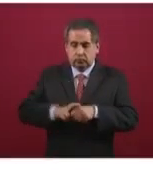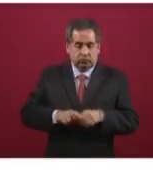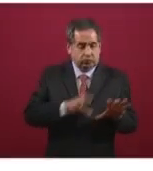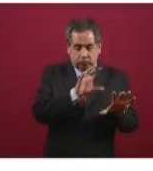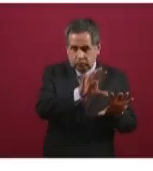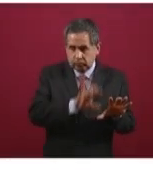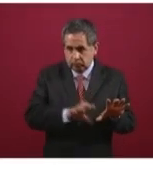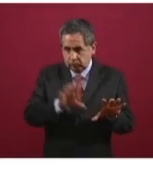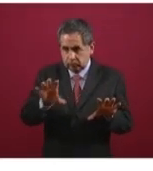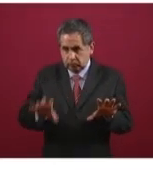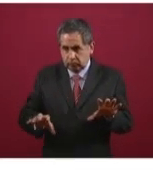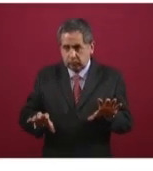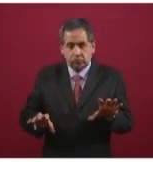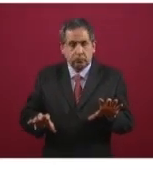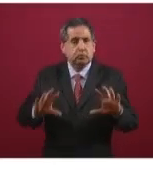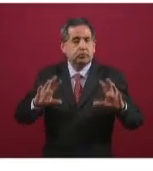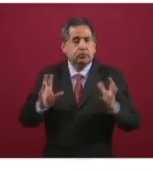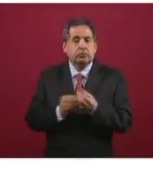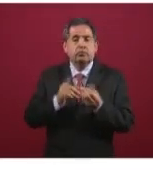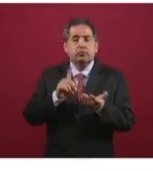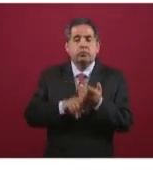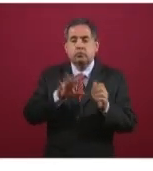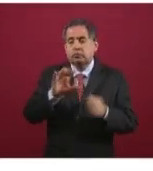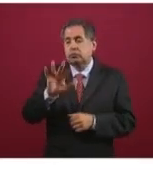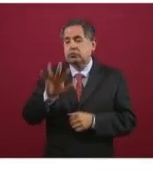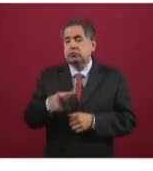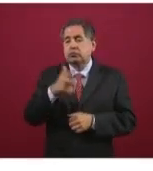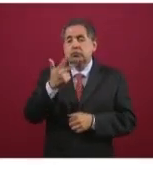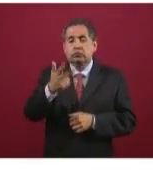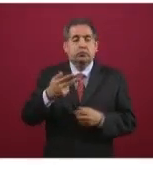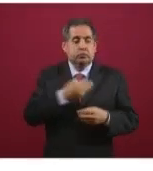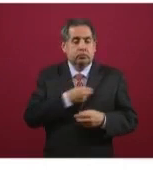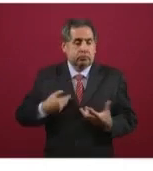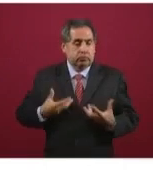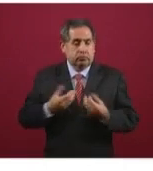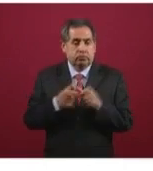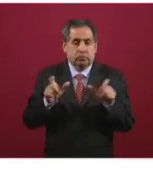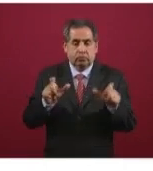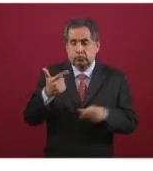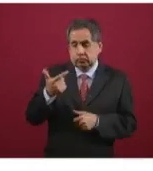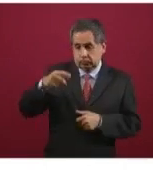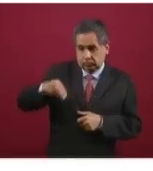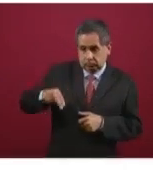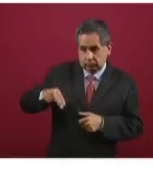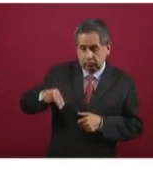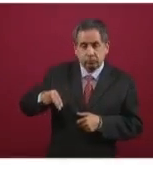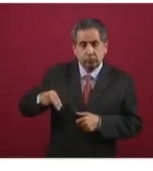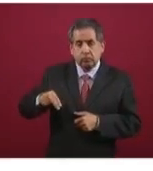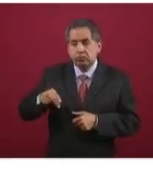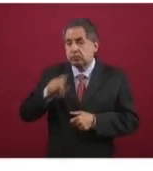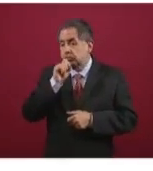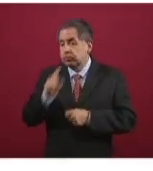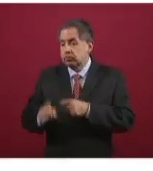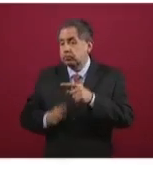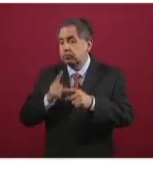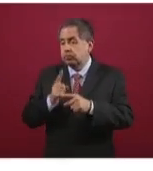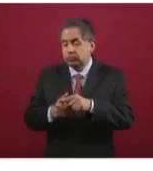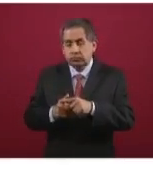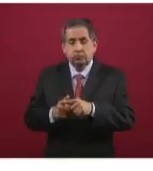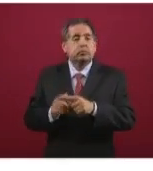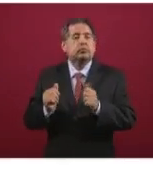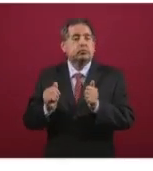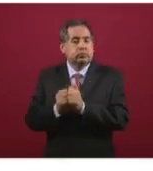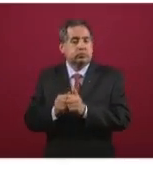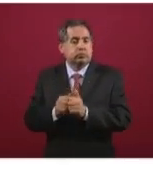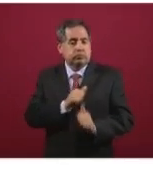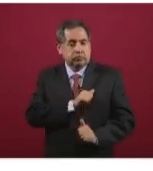regionales con 1.558 integrantes de la Guardia Nacional, pero a ello le sumamos el despliegue